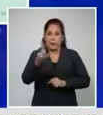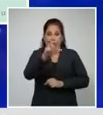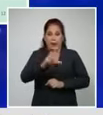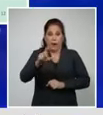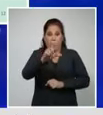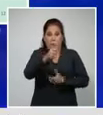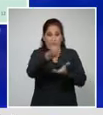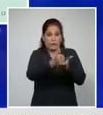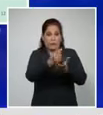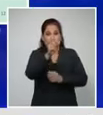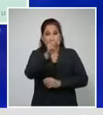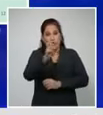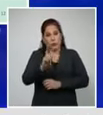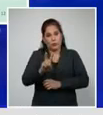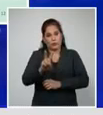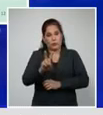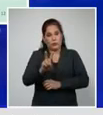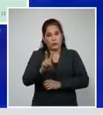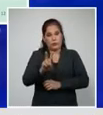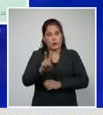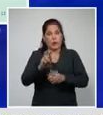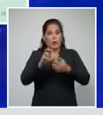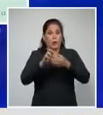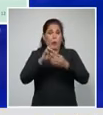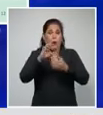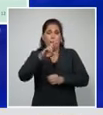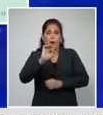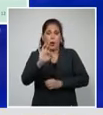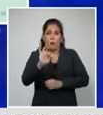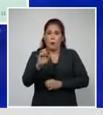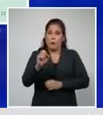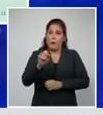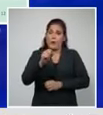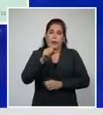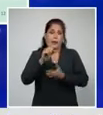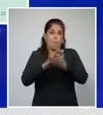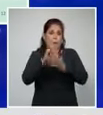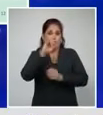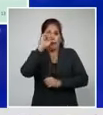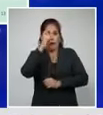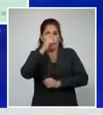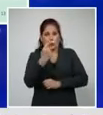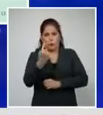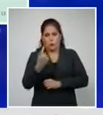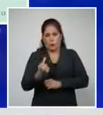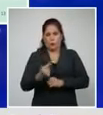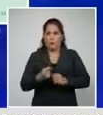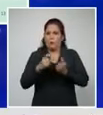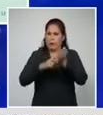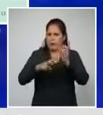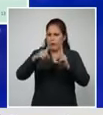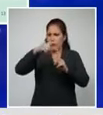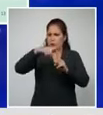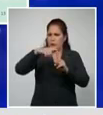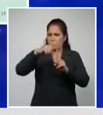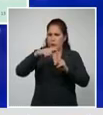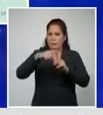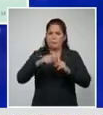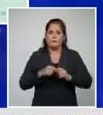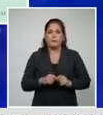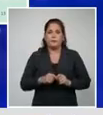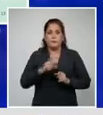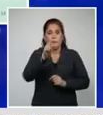municipio 12, y de Guaymaro y de Minas 1. Las Tunas confirma 16